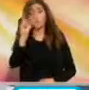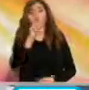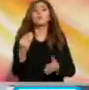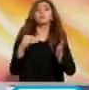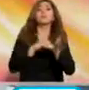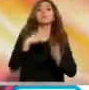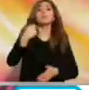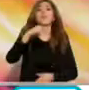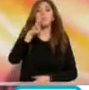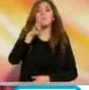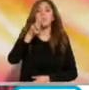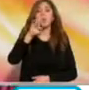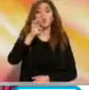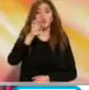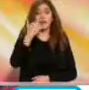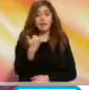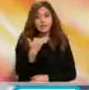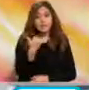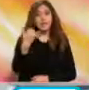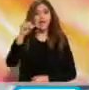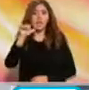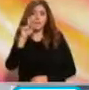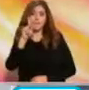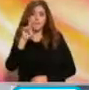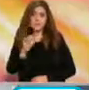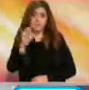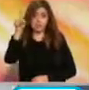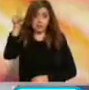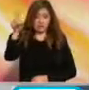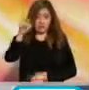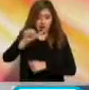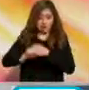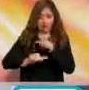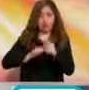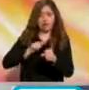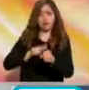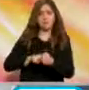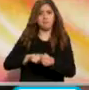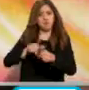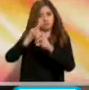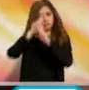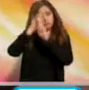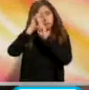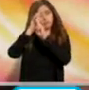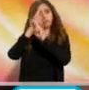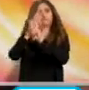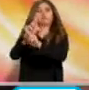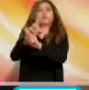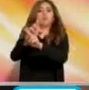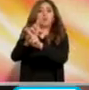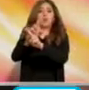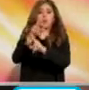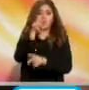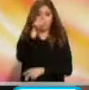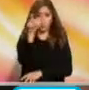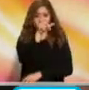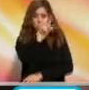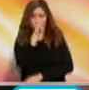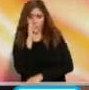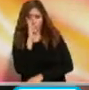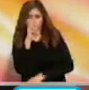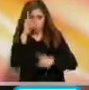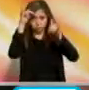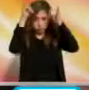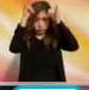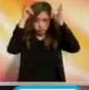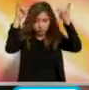Era un animal sagrado. Sí, de cualquier manera A ese era un, grado. un animal con Un animal. cornamenta, ¿no? Exactamente. Entonces, cuando veamos a Tauro, al buey